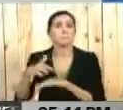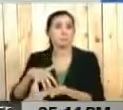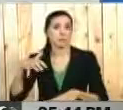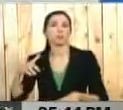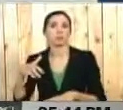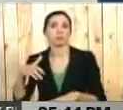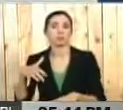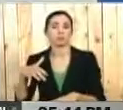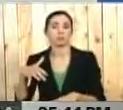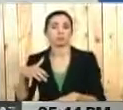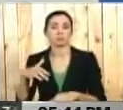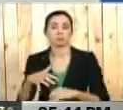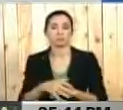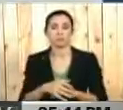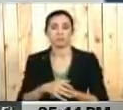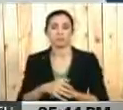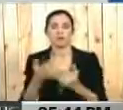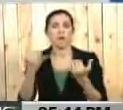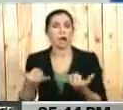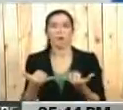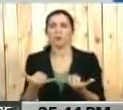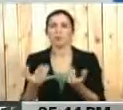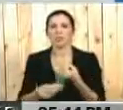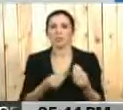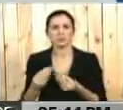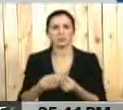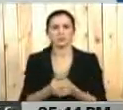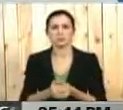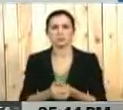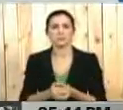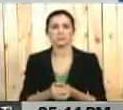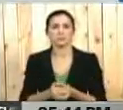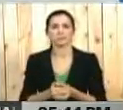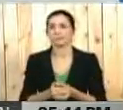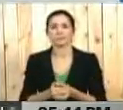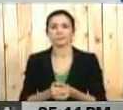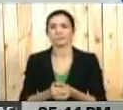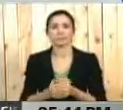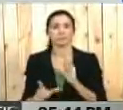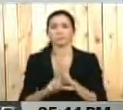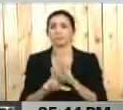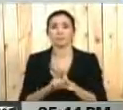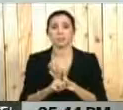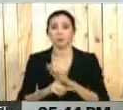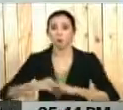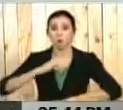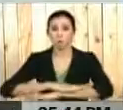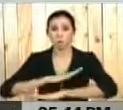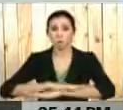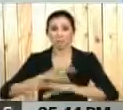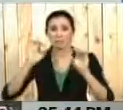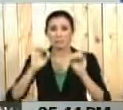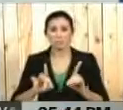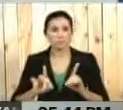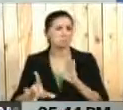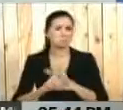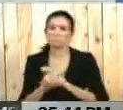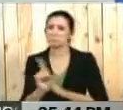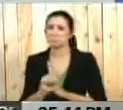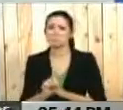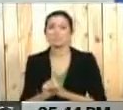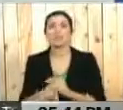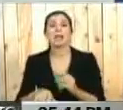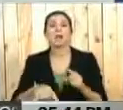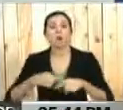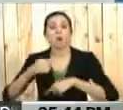la Constitución, y hoy día en realidad están muy deslegitimados. Esto ha traído por consecuencia